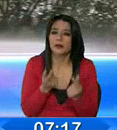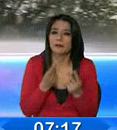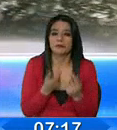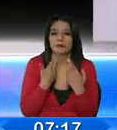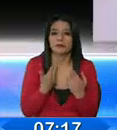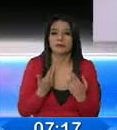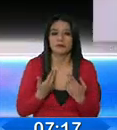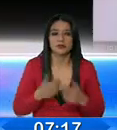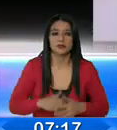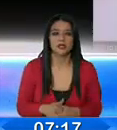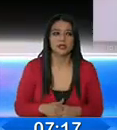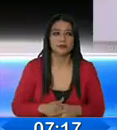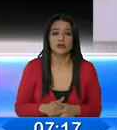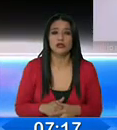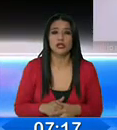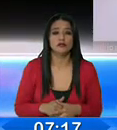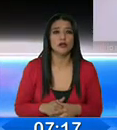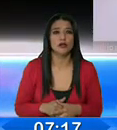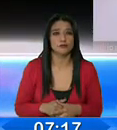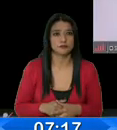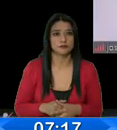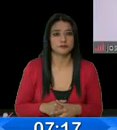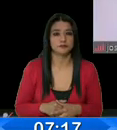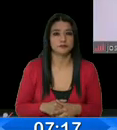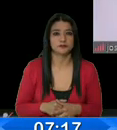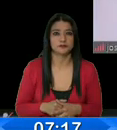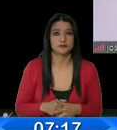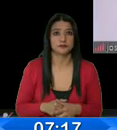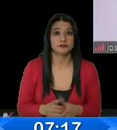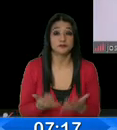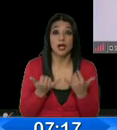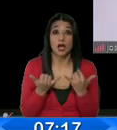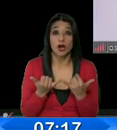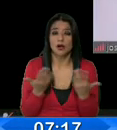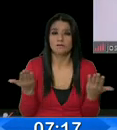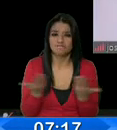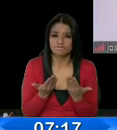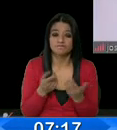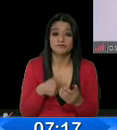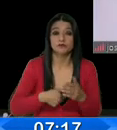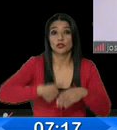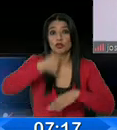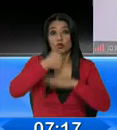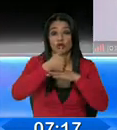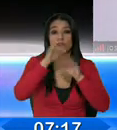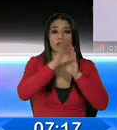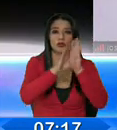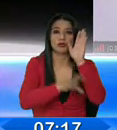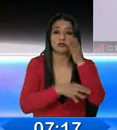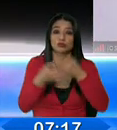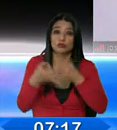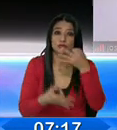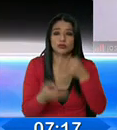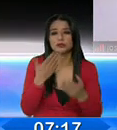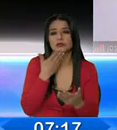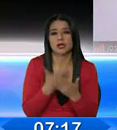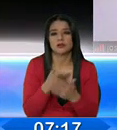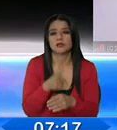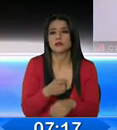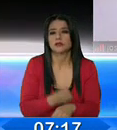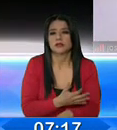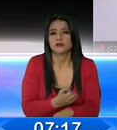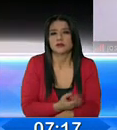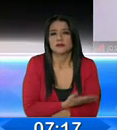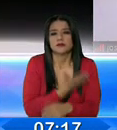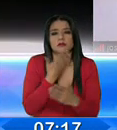respuesta. Reconocemos a la Corte Constitucional por la sensibilidad de